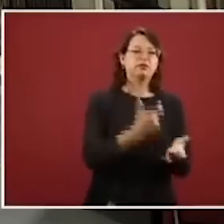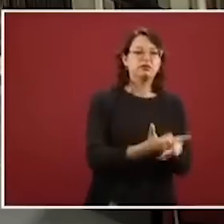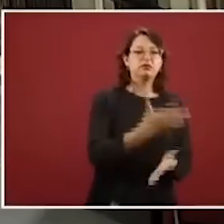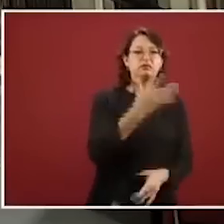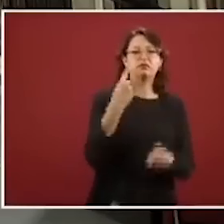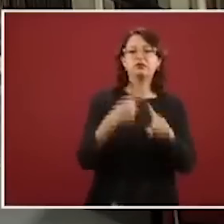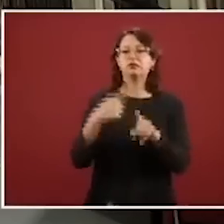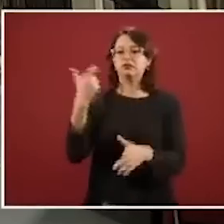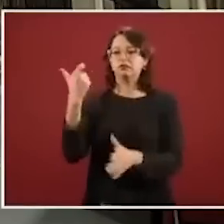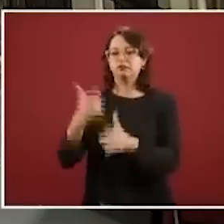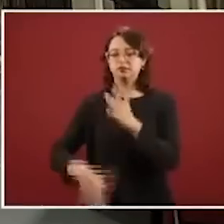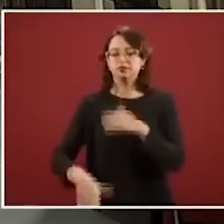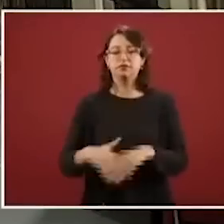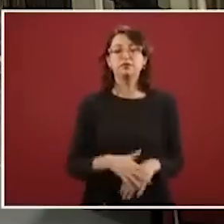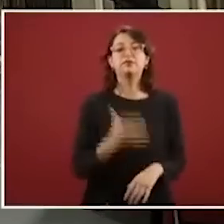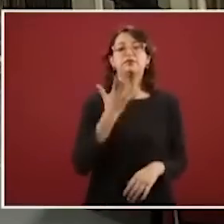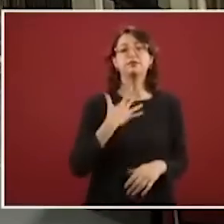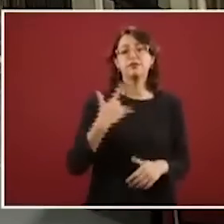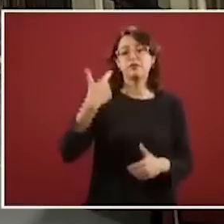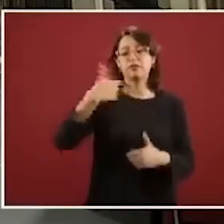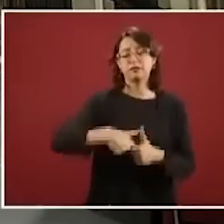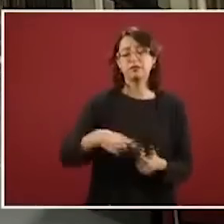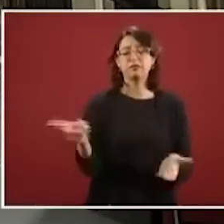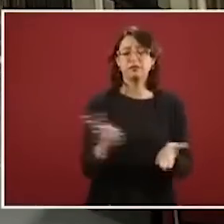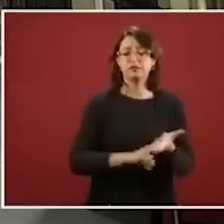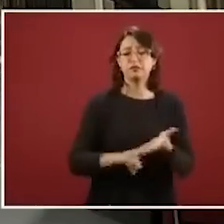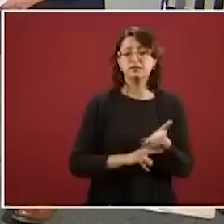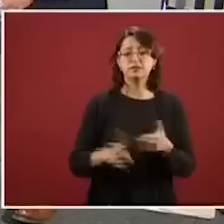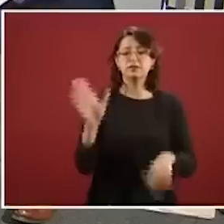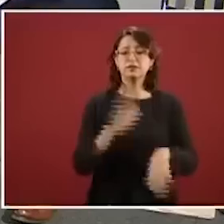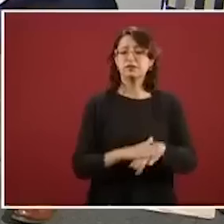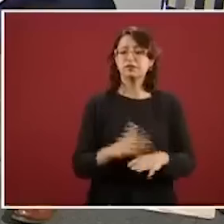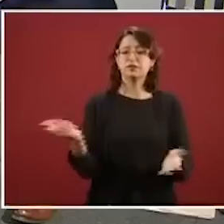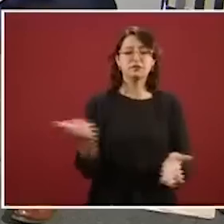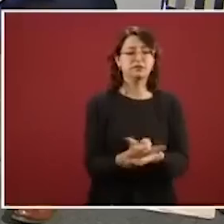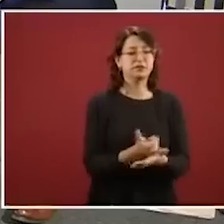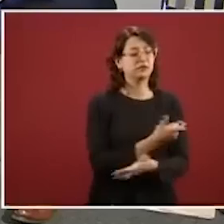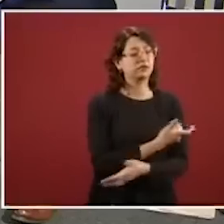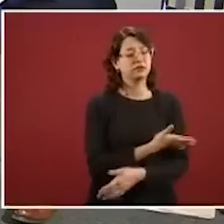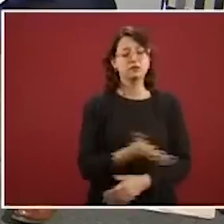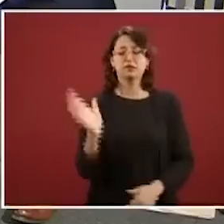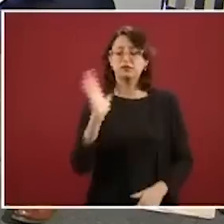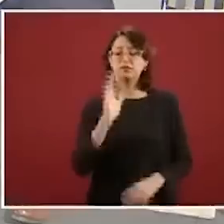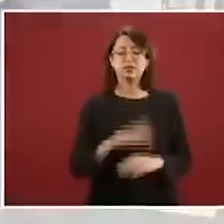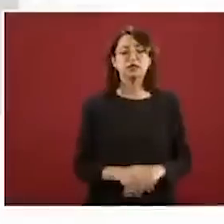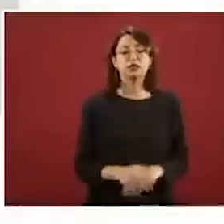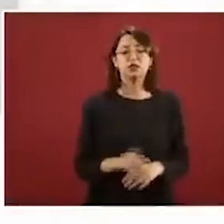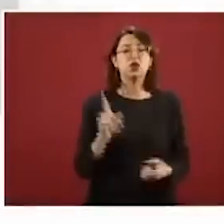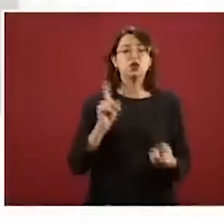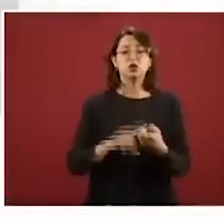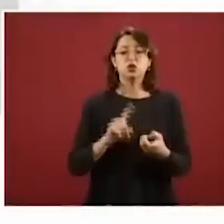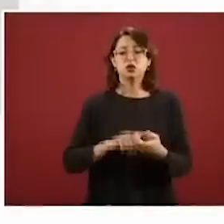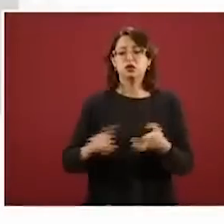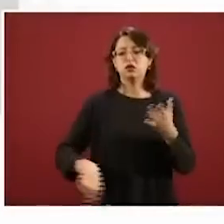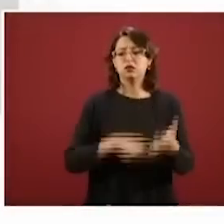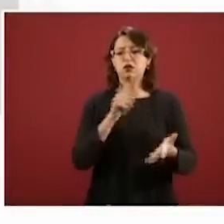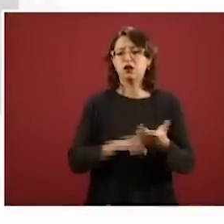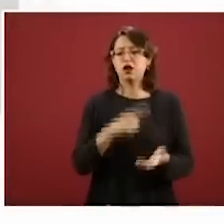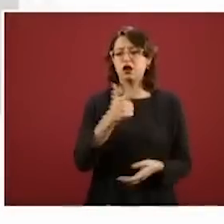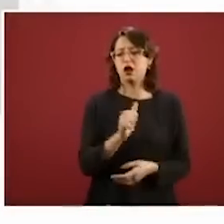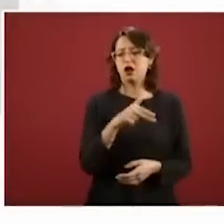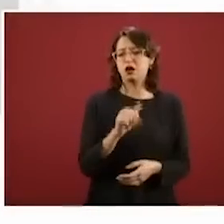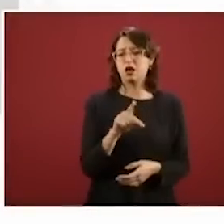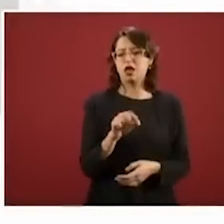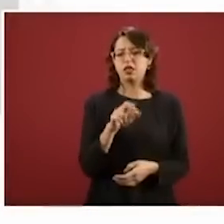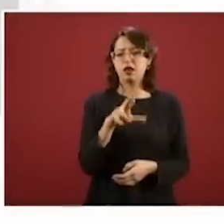la gasolina regular, el precio más alto con el margen más alto lo encontramos en la gasolinera El Ganadero, en La